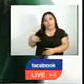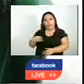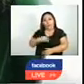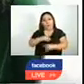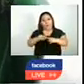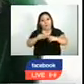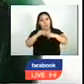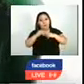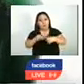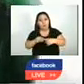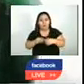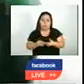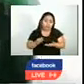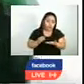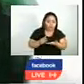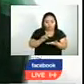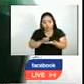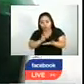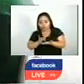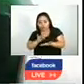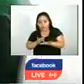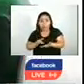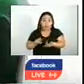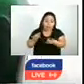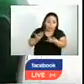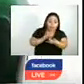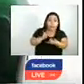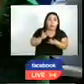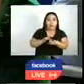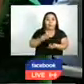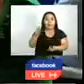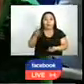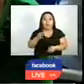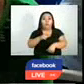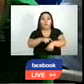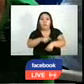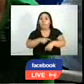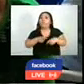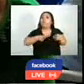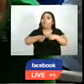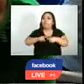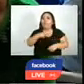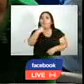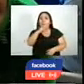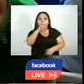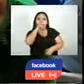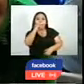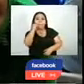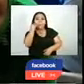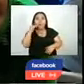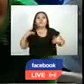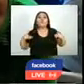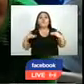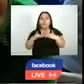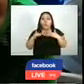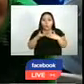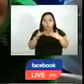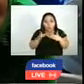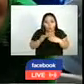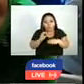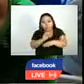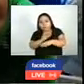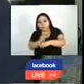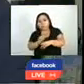especialista, la exposición de los niños a los dispositivos electrónicos debe estar regulada por los padres y esta debe ir acompañada de una serie